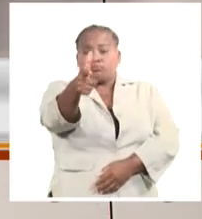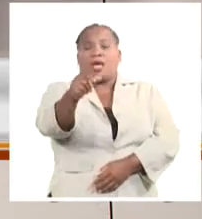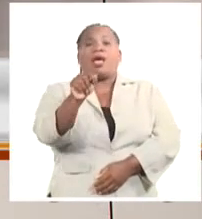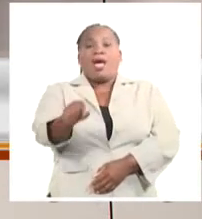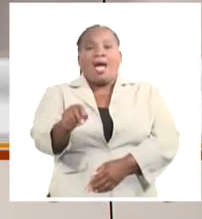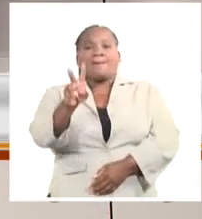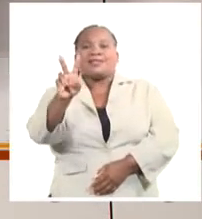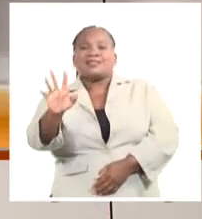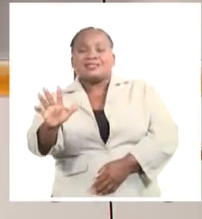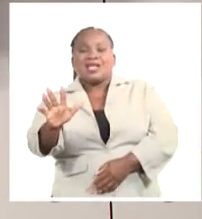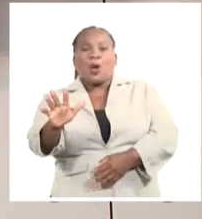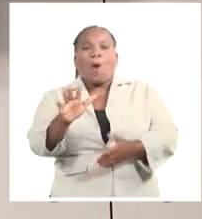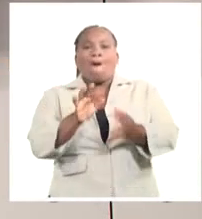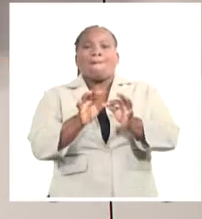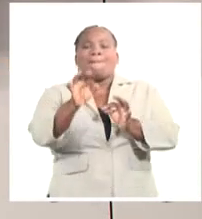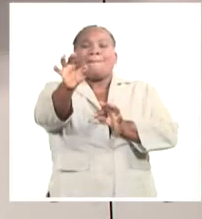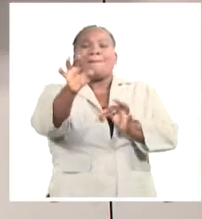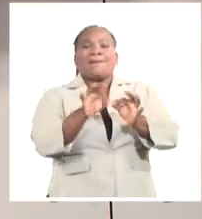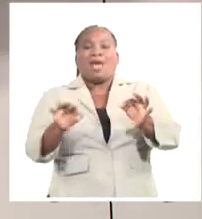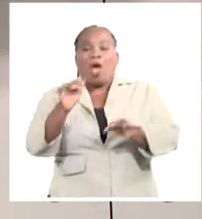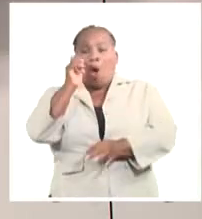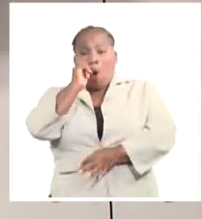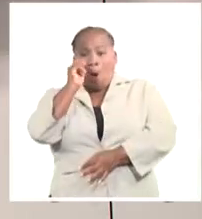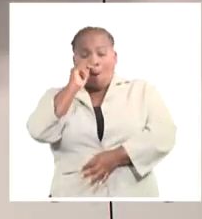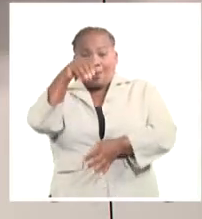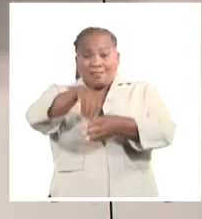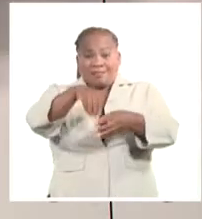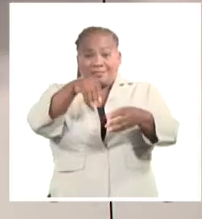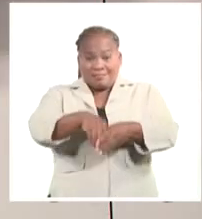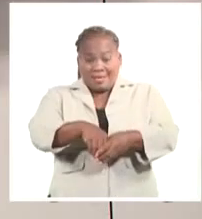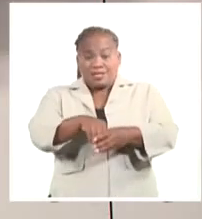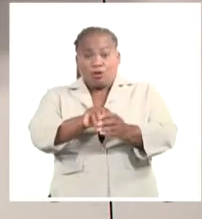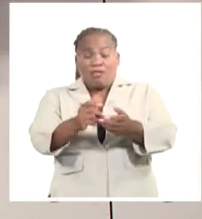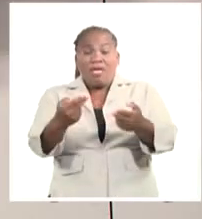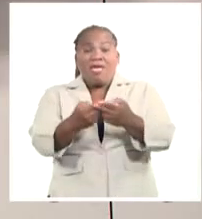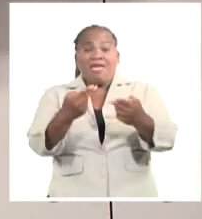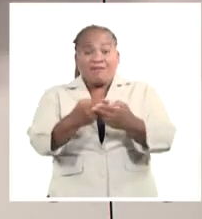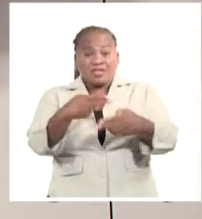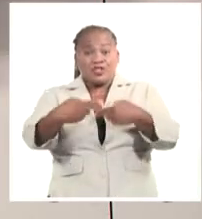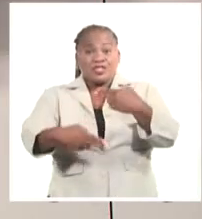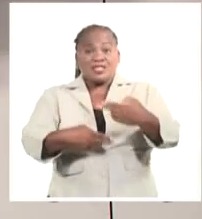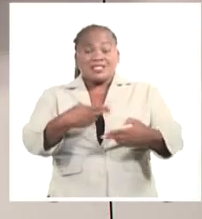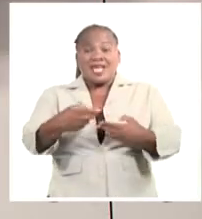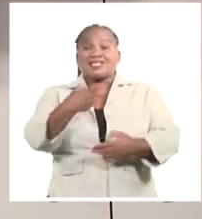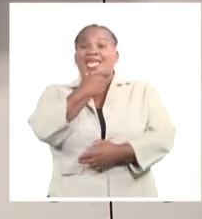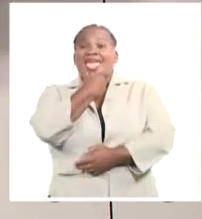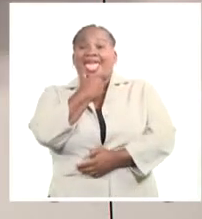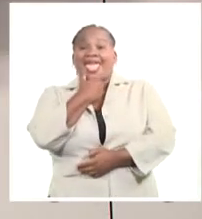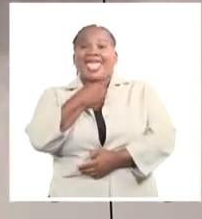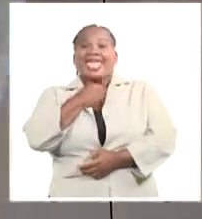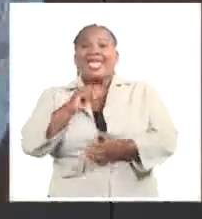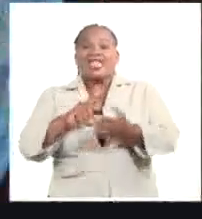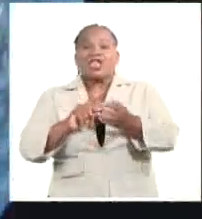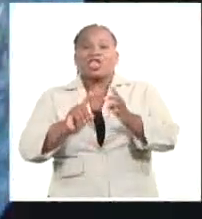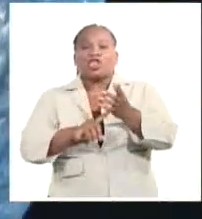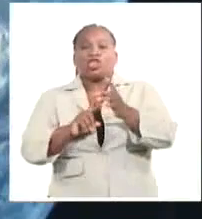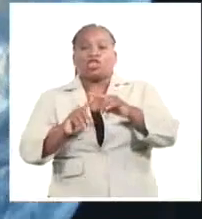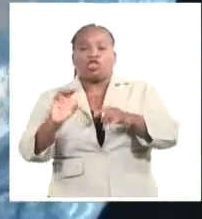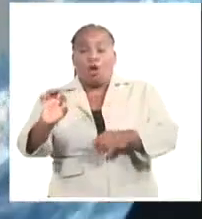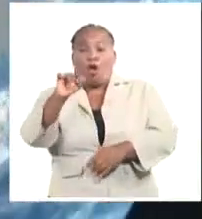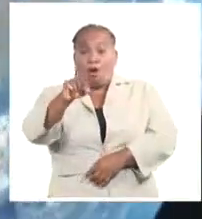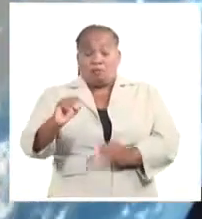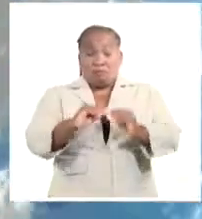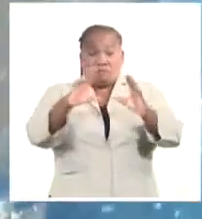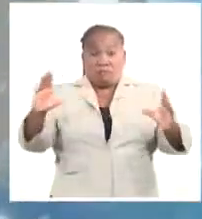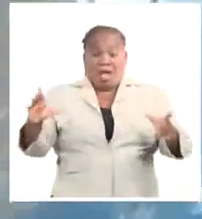para hombres, correspondiente al Campeonato del Mundo de Tiro Deportivo que se desarrolla en la capital de Egipto, el Cairo. Esta mañana, el campeón